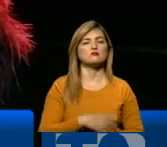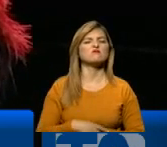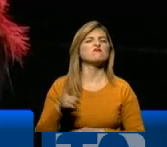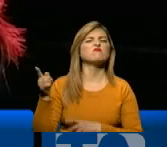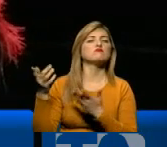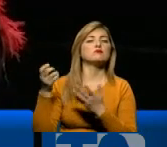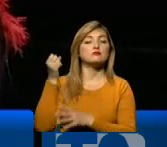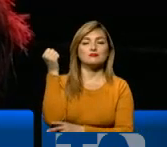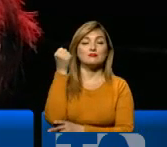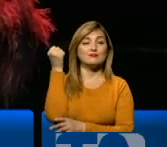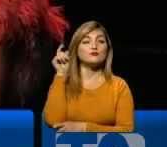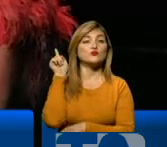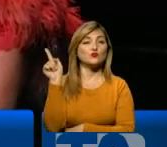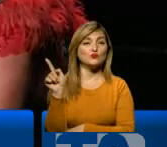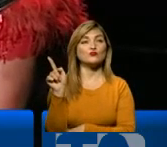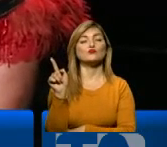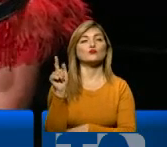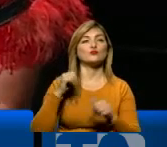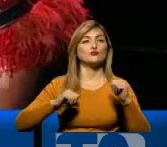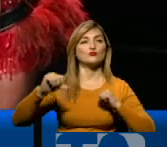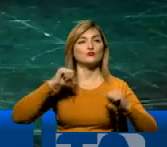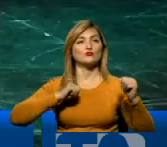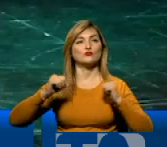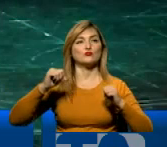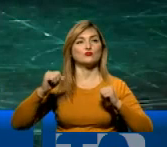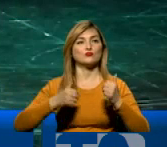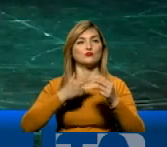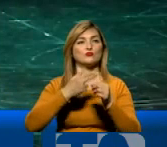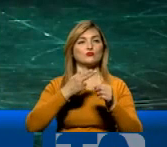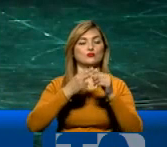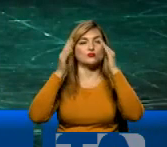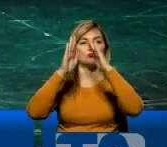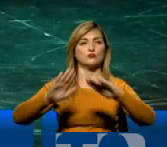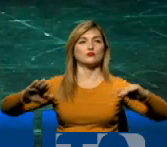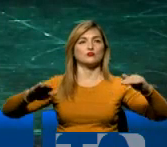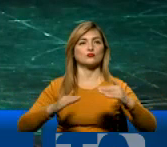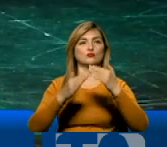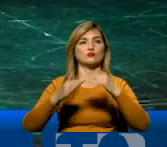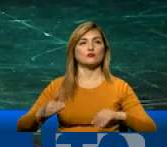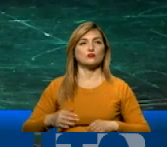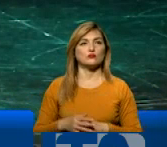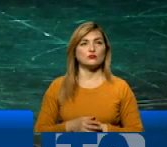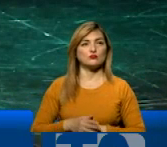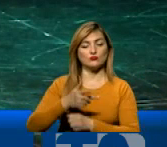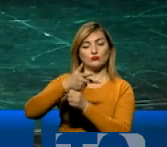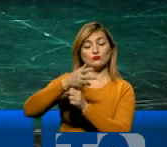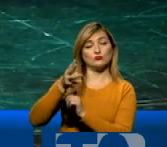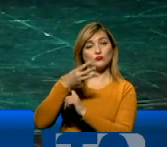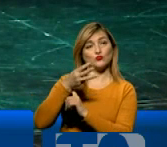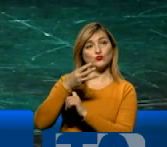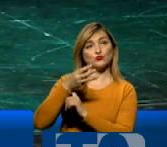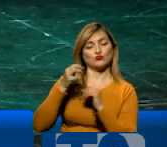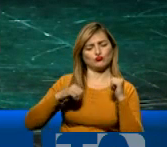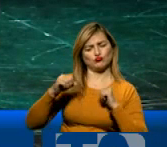Montserrat Astudillo será la protagonista de La Muy Señora Navidad. En esta obra, que se transmite por live streaming, esta talentosa